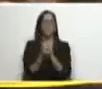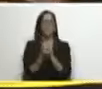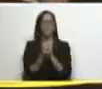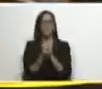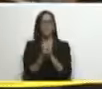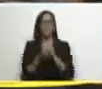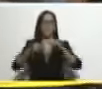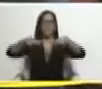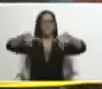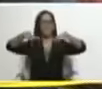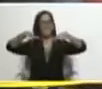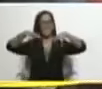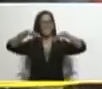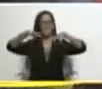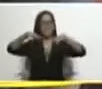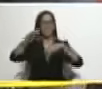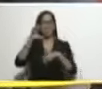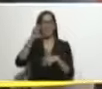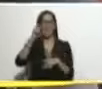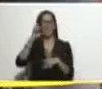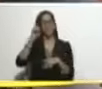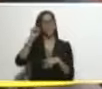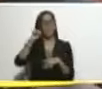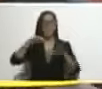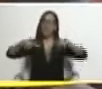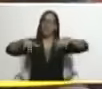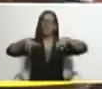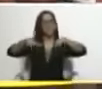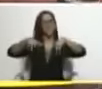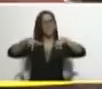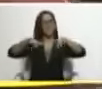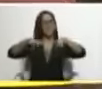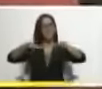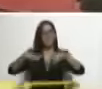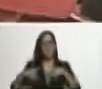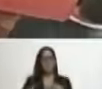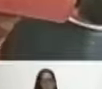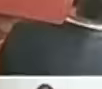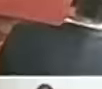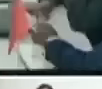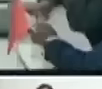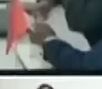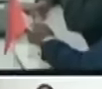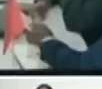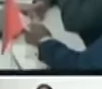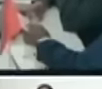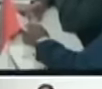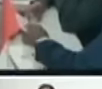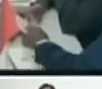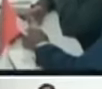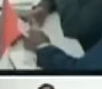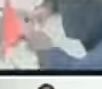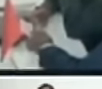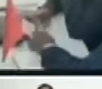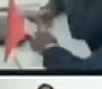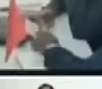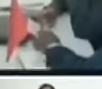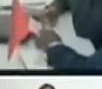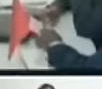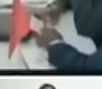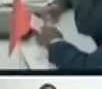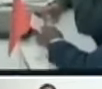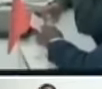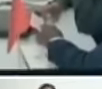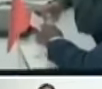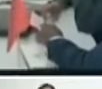el títere del ExxonMobil, en el títere del Imperio Británico, en el títere del Comando Sur. Nunca había sentido